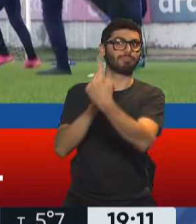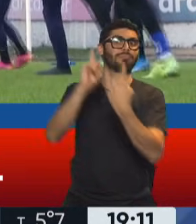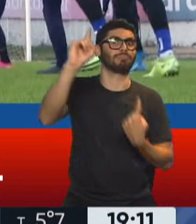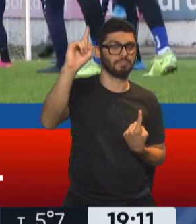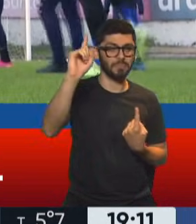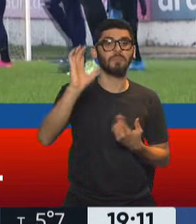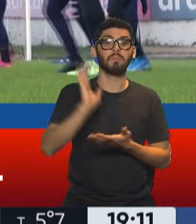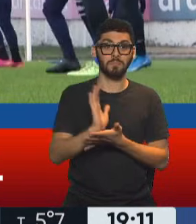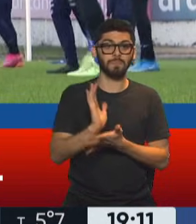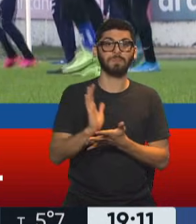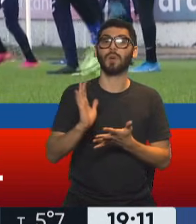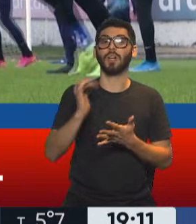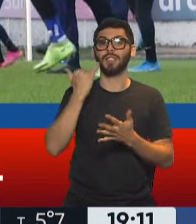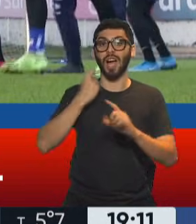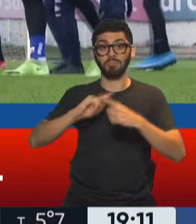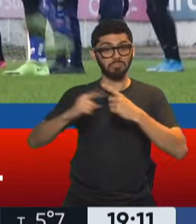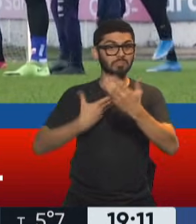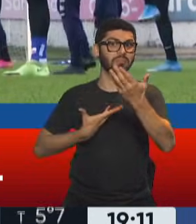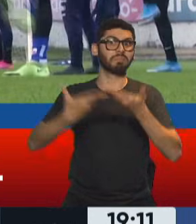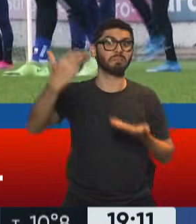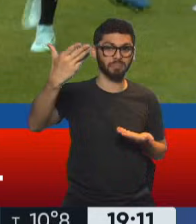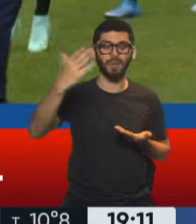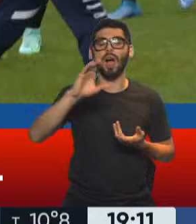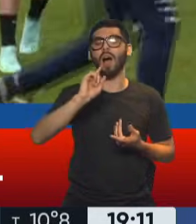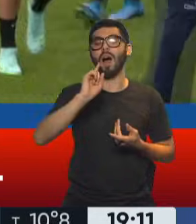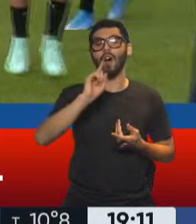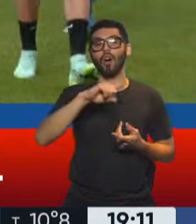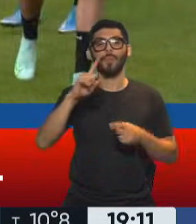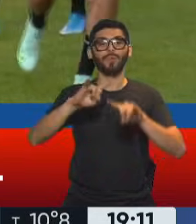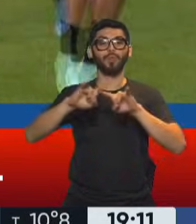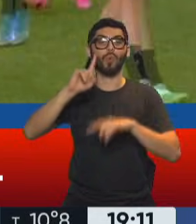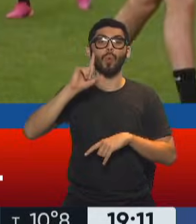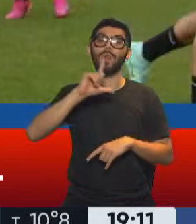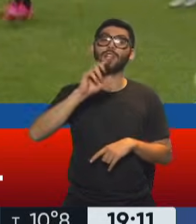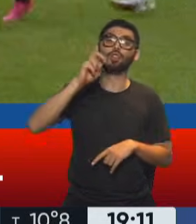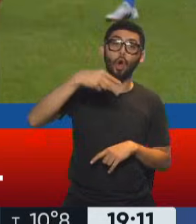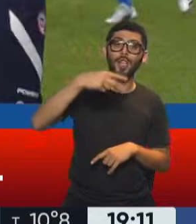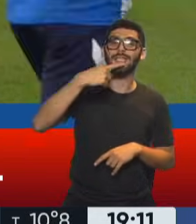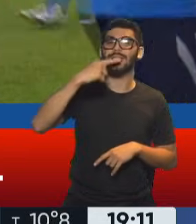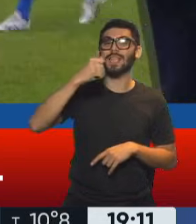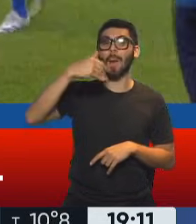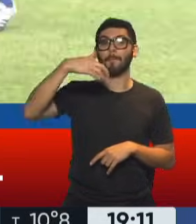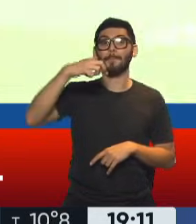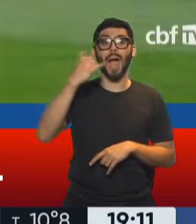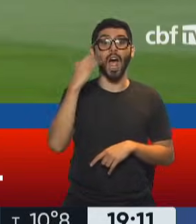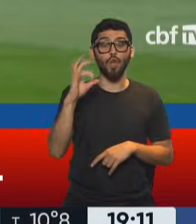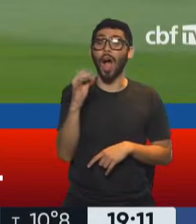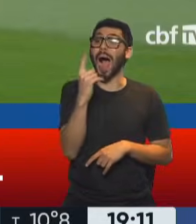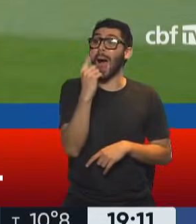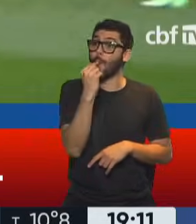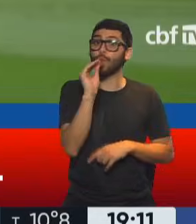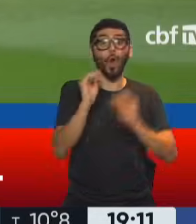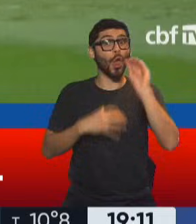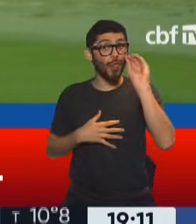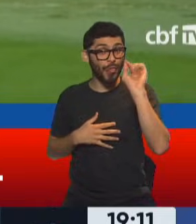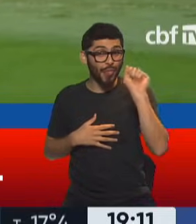un intercambio que ya estaba previsto. Bueno, Wilton Sampaio es el árbitro brasileño que va